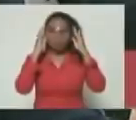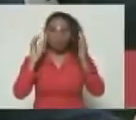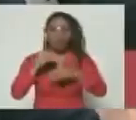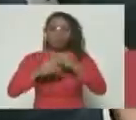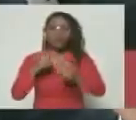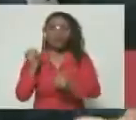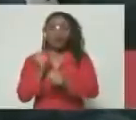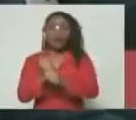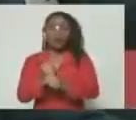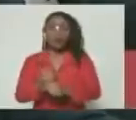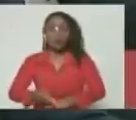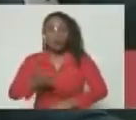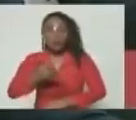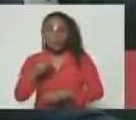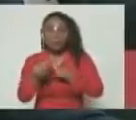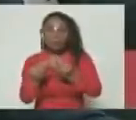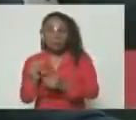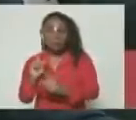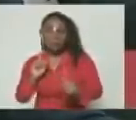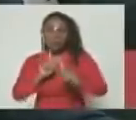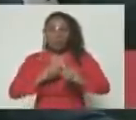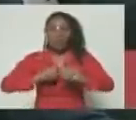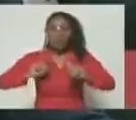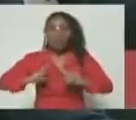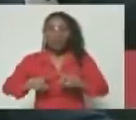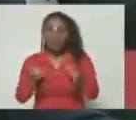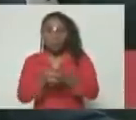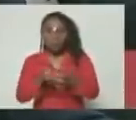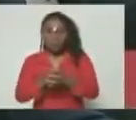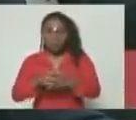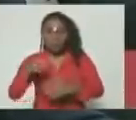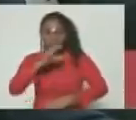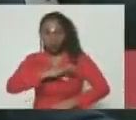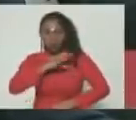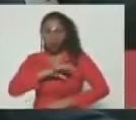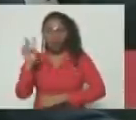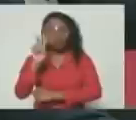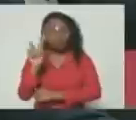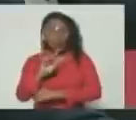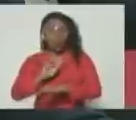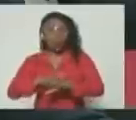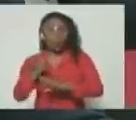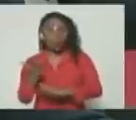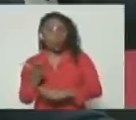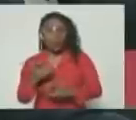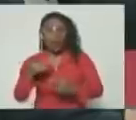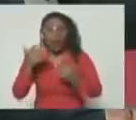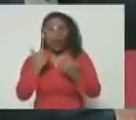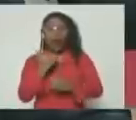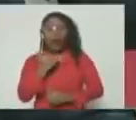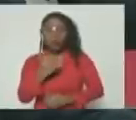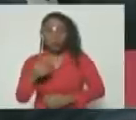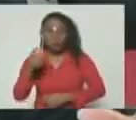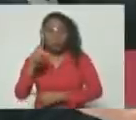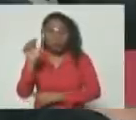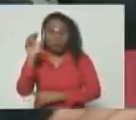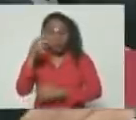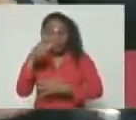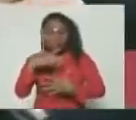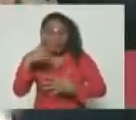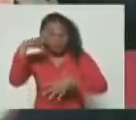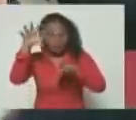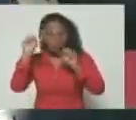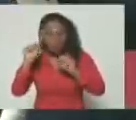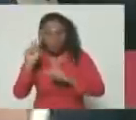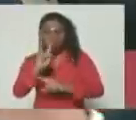trabajo importante para acercar los distintos sectores de la sociedad venezolana. Porque si algo entendimos es que no se trata de